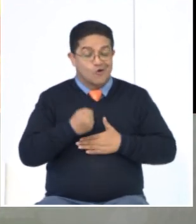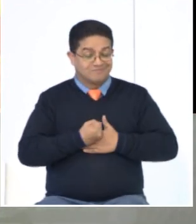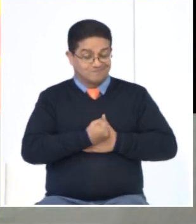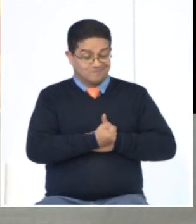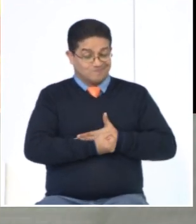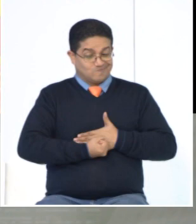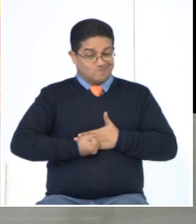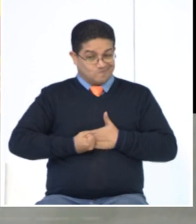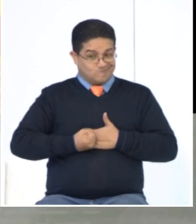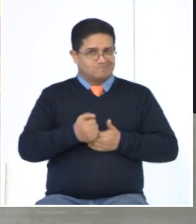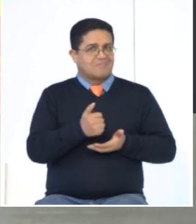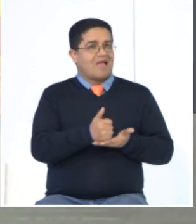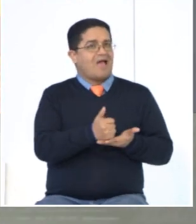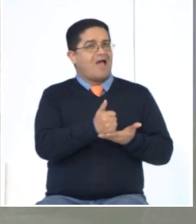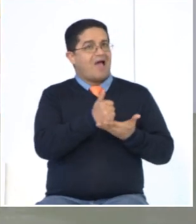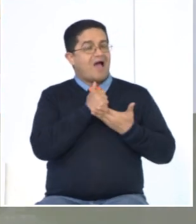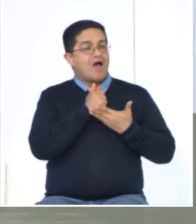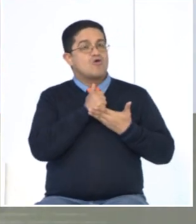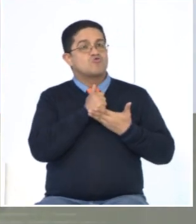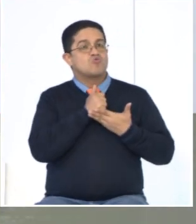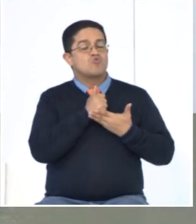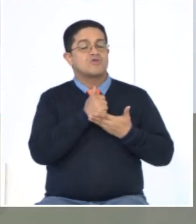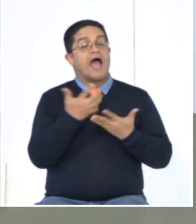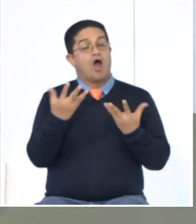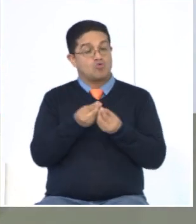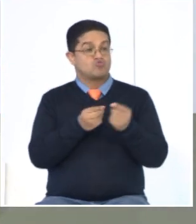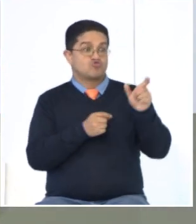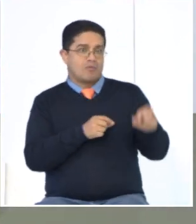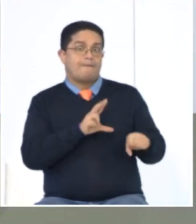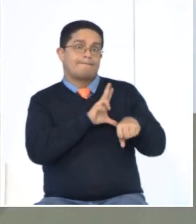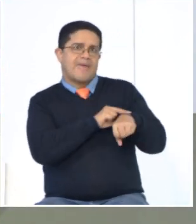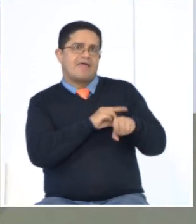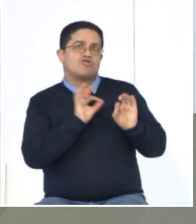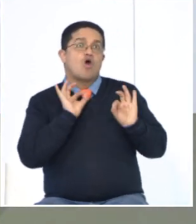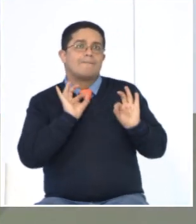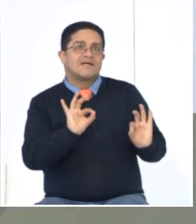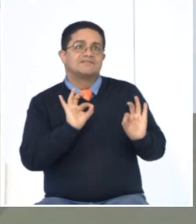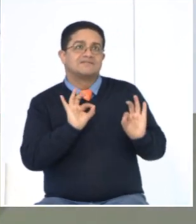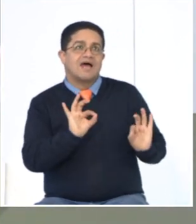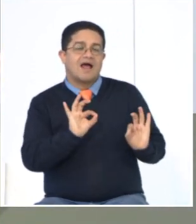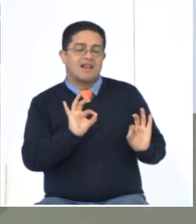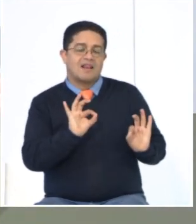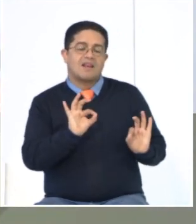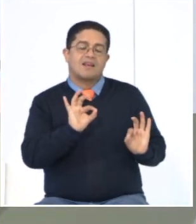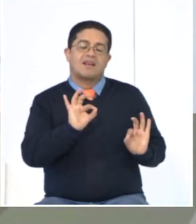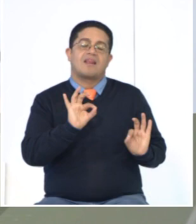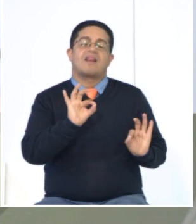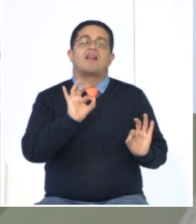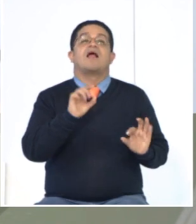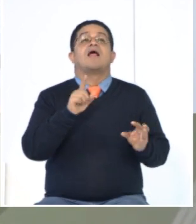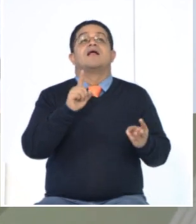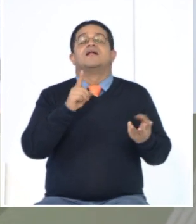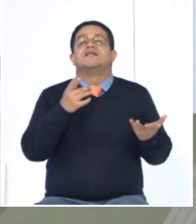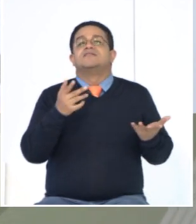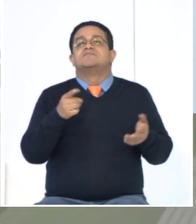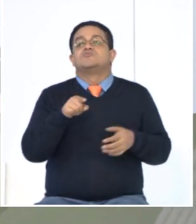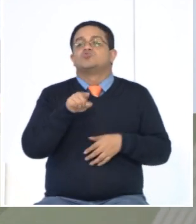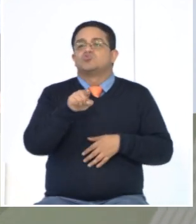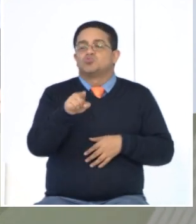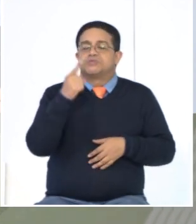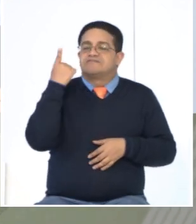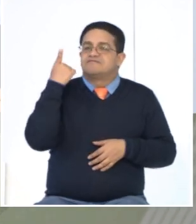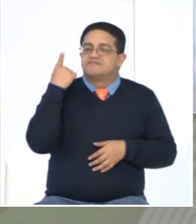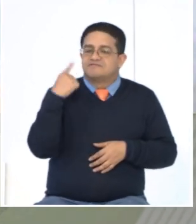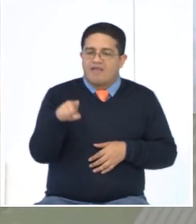tanto como te digo, con la mano de especializados en el área, tanto o más que una resonancia magnética. O sea, si tú tienes